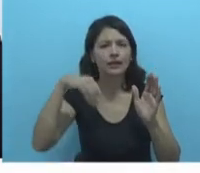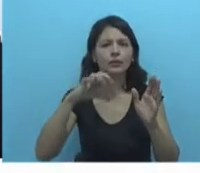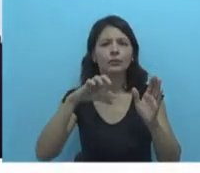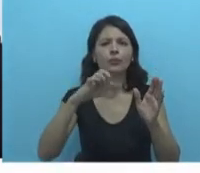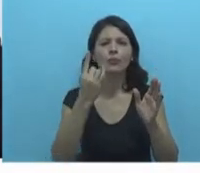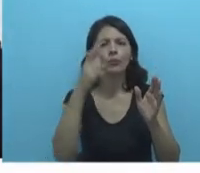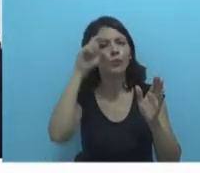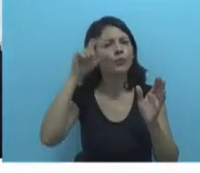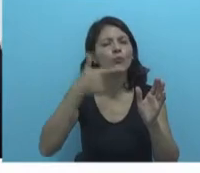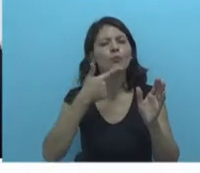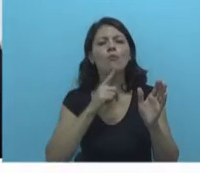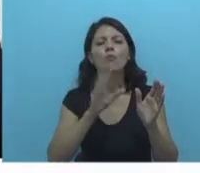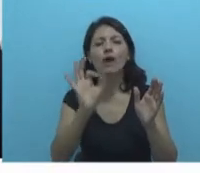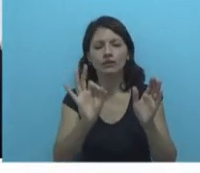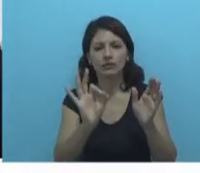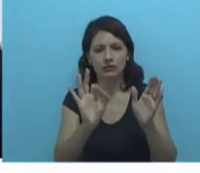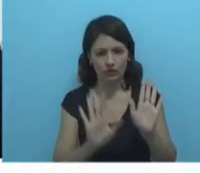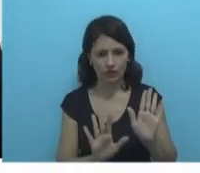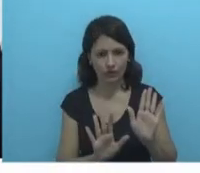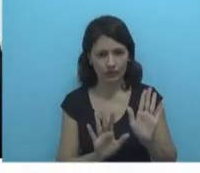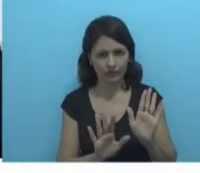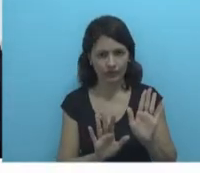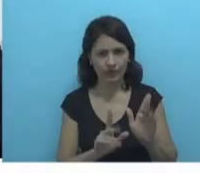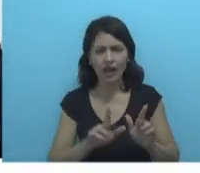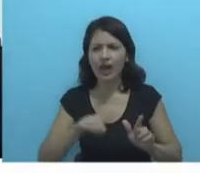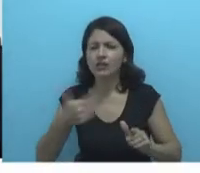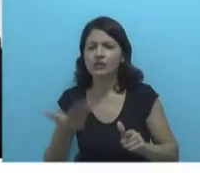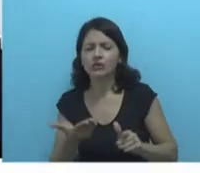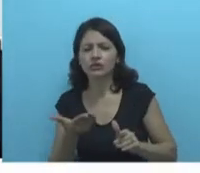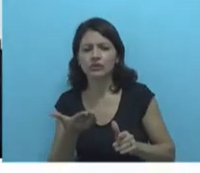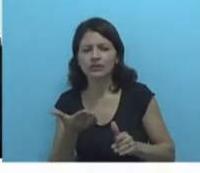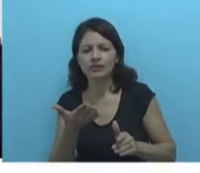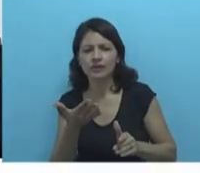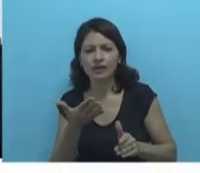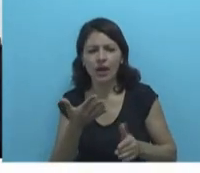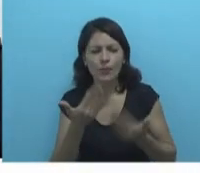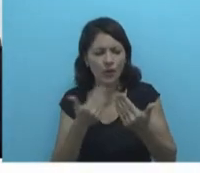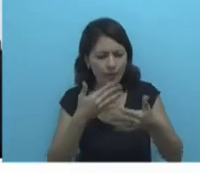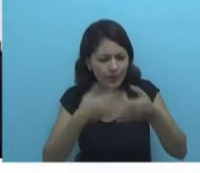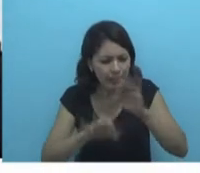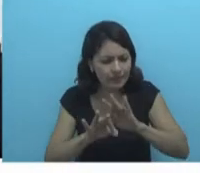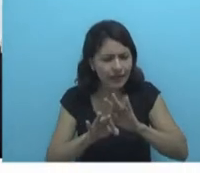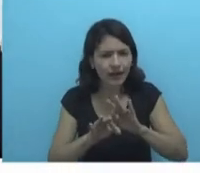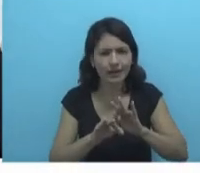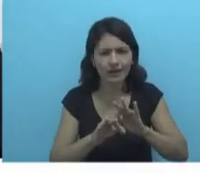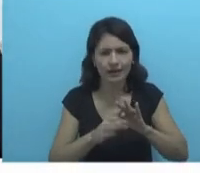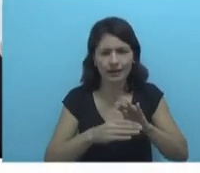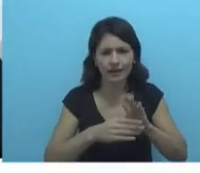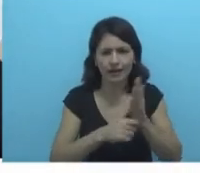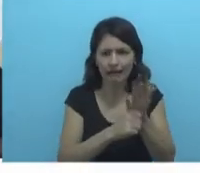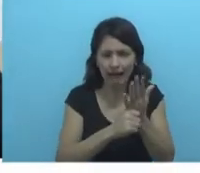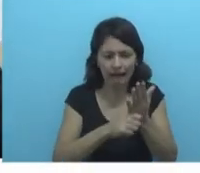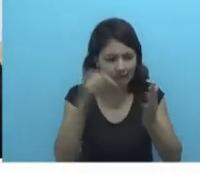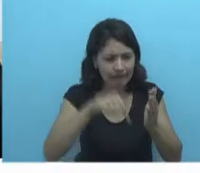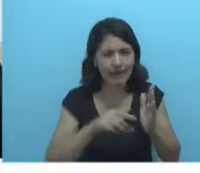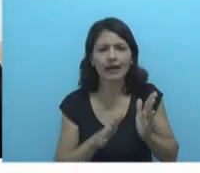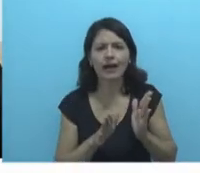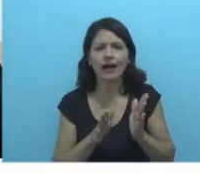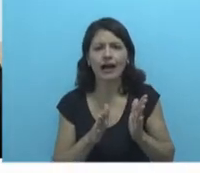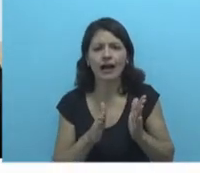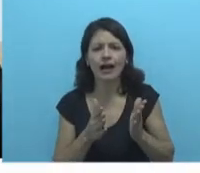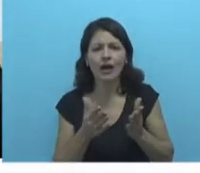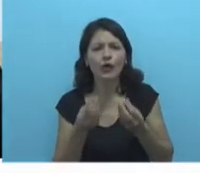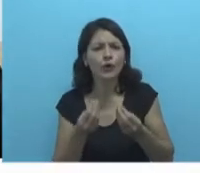cerrar las exportaciones, hay que aumentar los ingresos de los argentinos. Acá se quiere